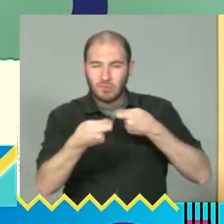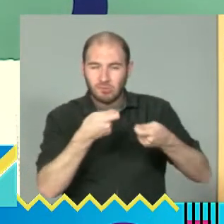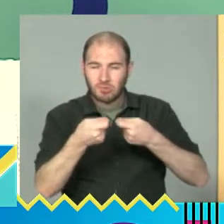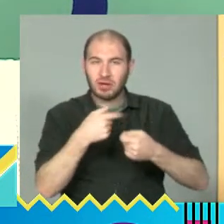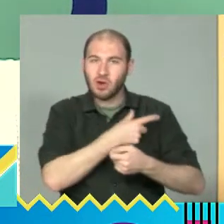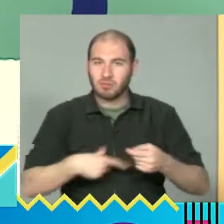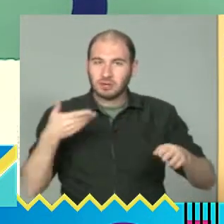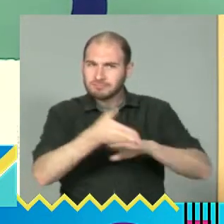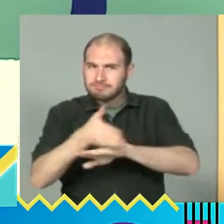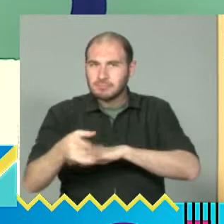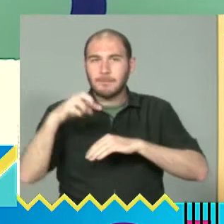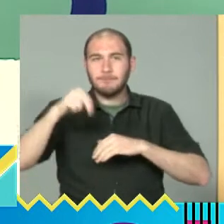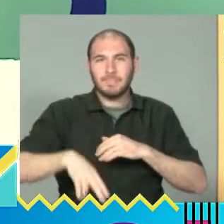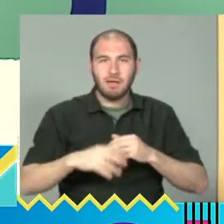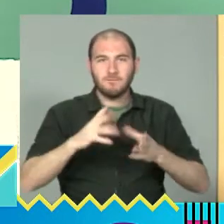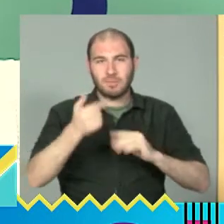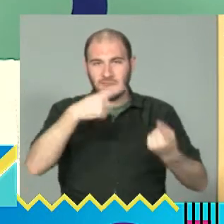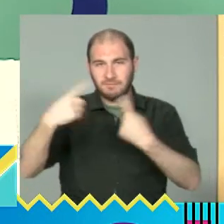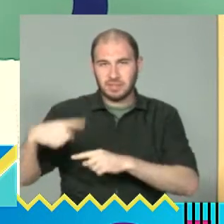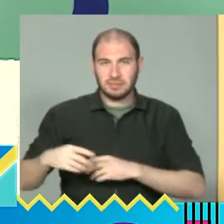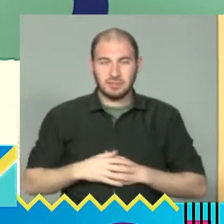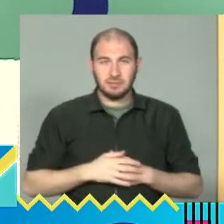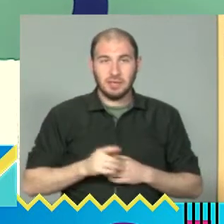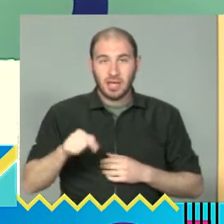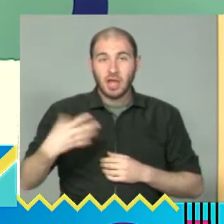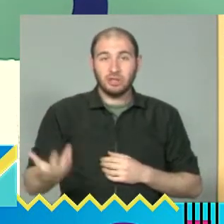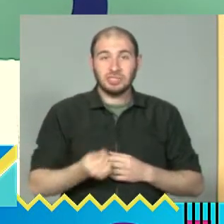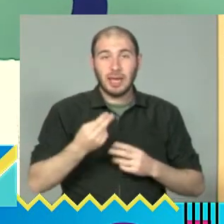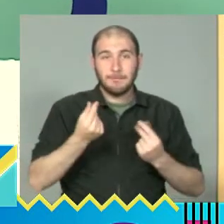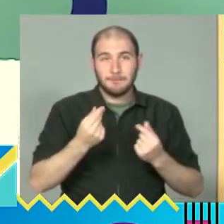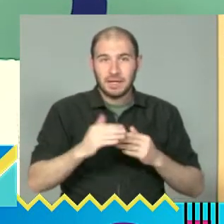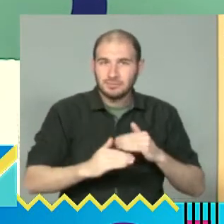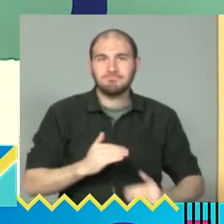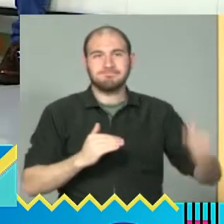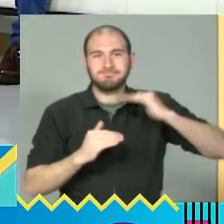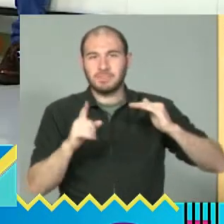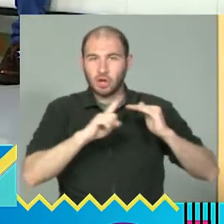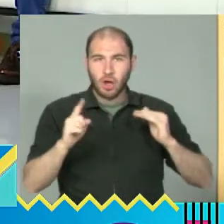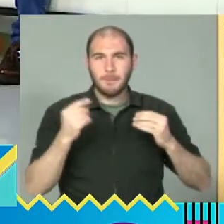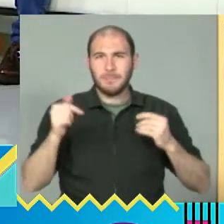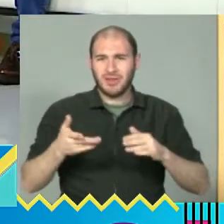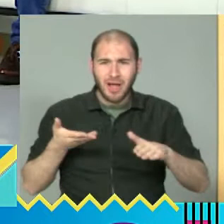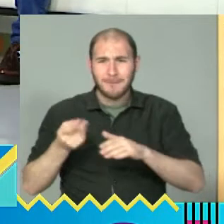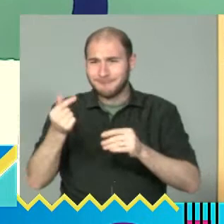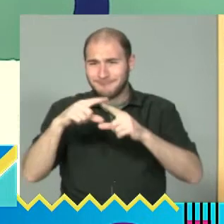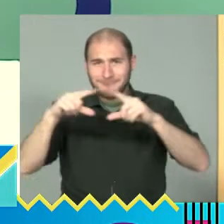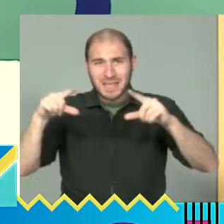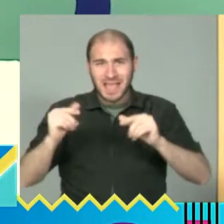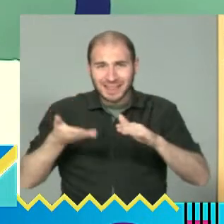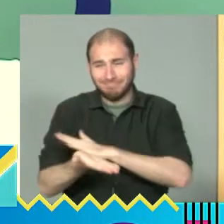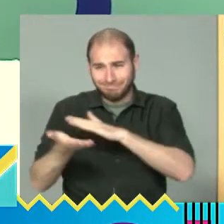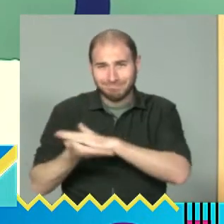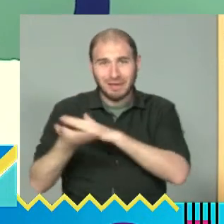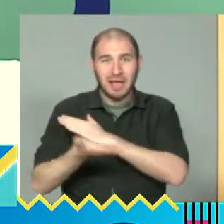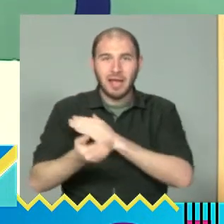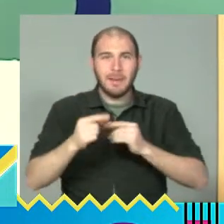gobierno interviene con políticas de distinto tipo, logra que esos precios no vayan más arriba, pero con tamaña emisión monetaria, los